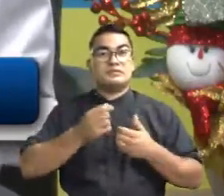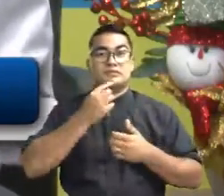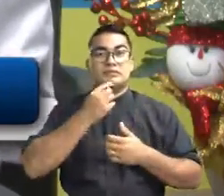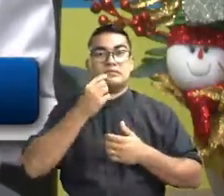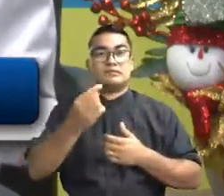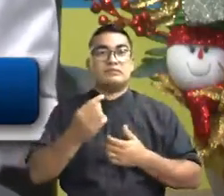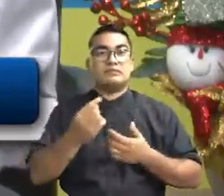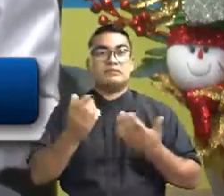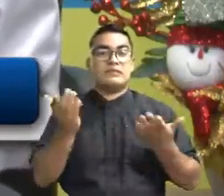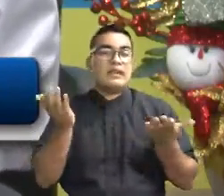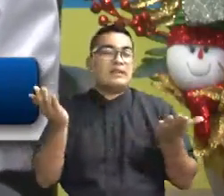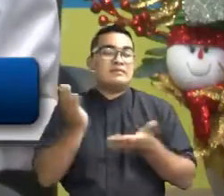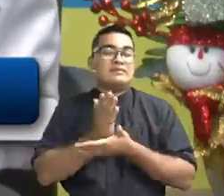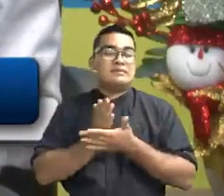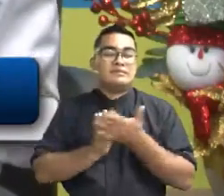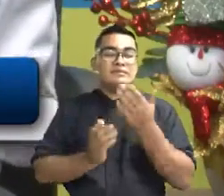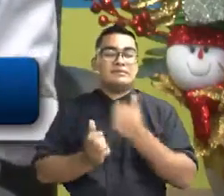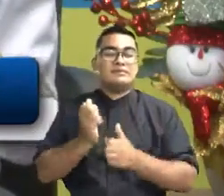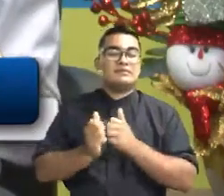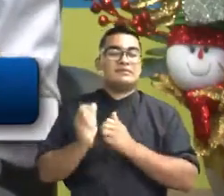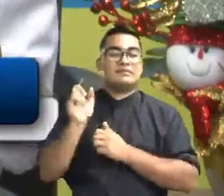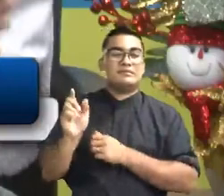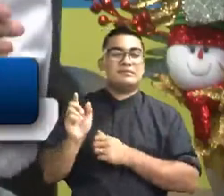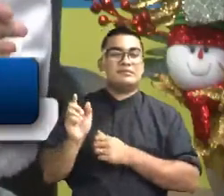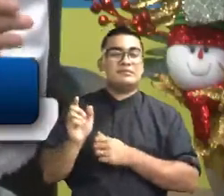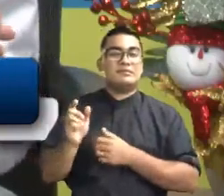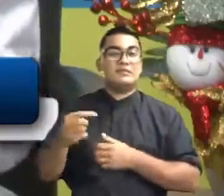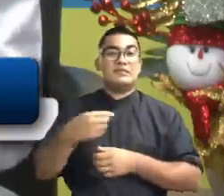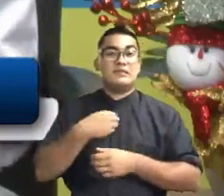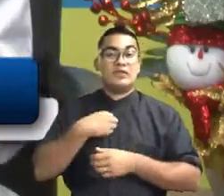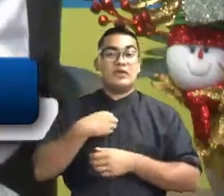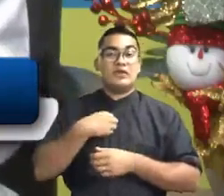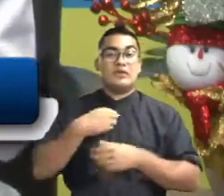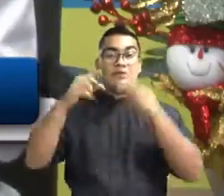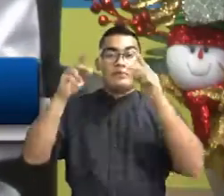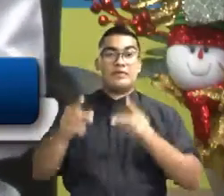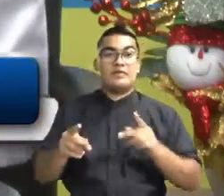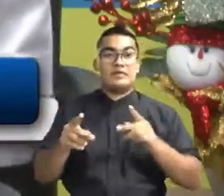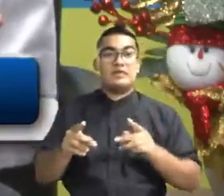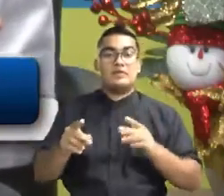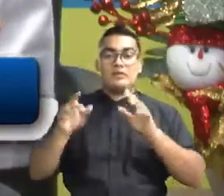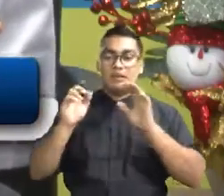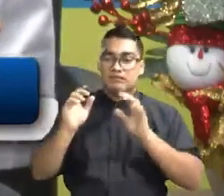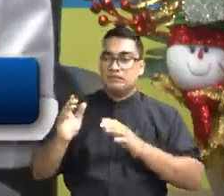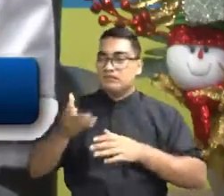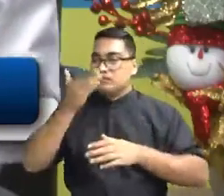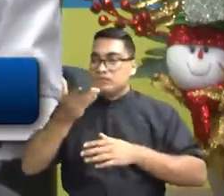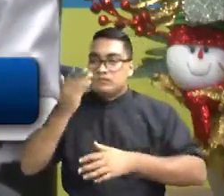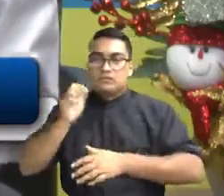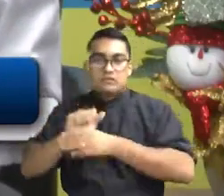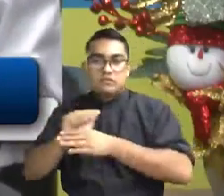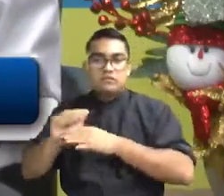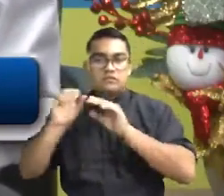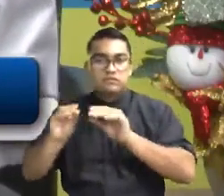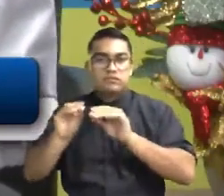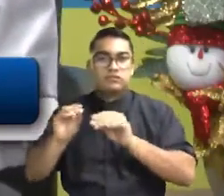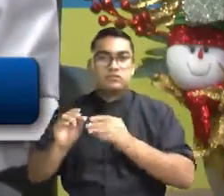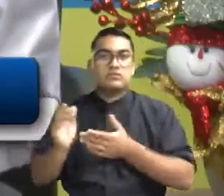provocadas por algo. Algo está pasando que está haciendo, que si yo tengo un paciente que lo tengo con toda la terapia, que él tiene que estar, y me está